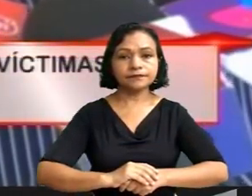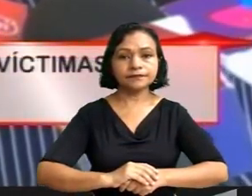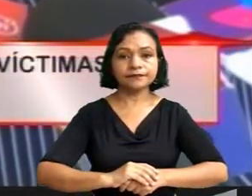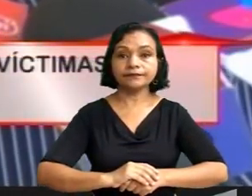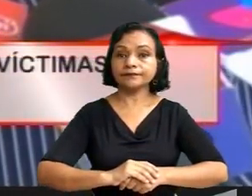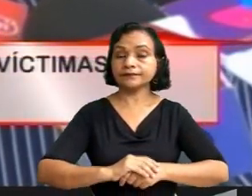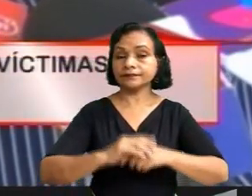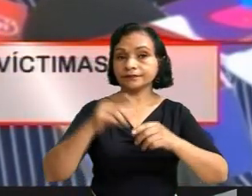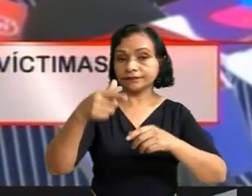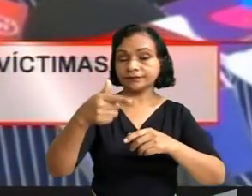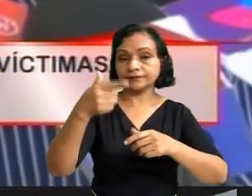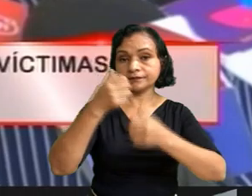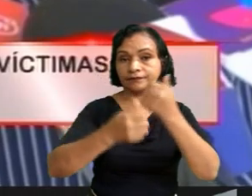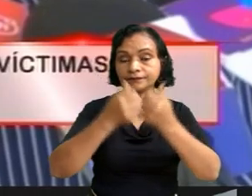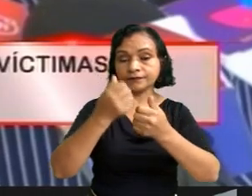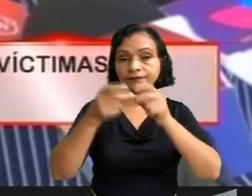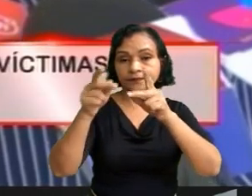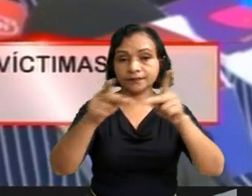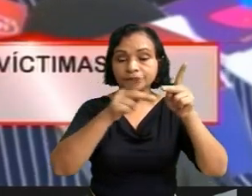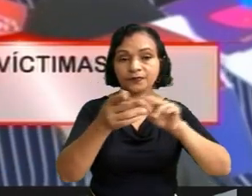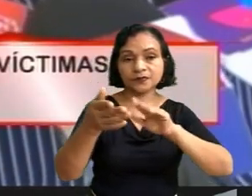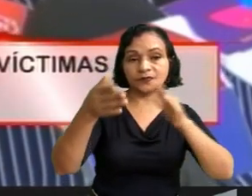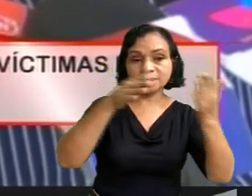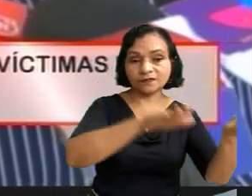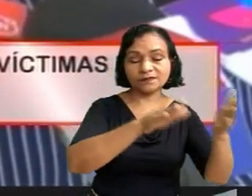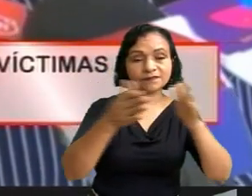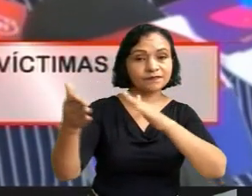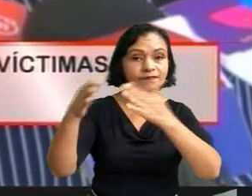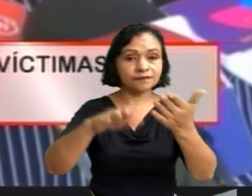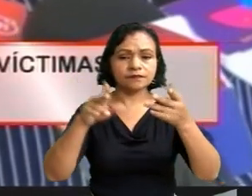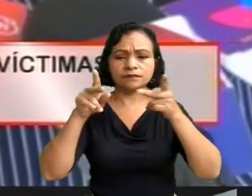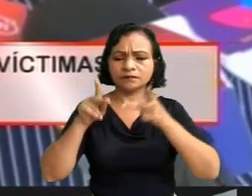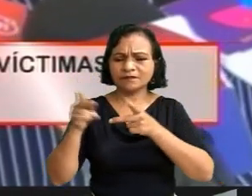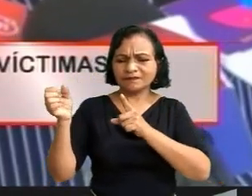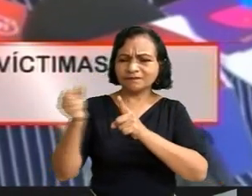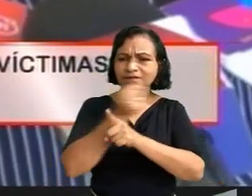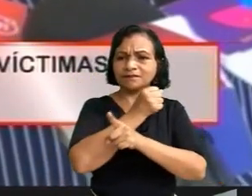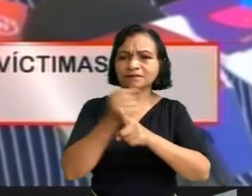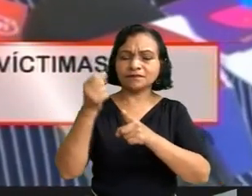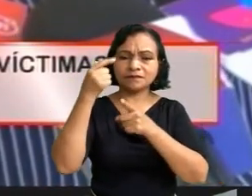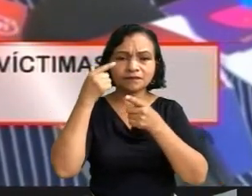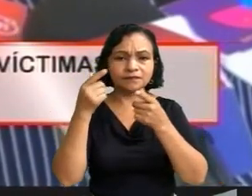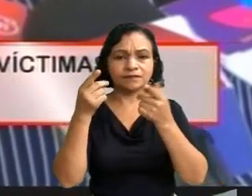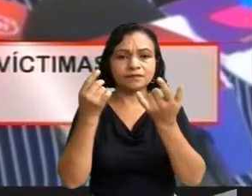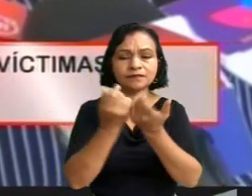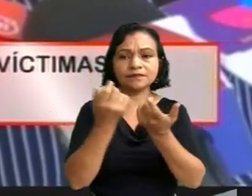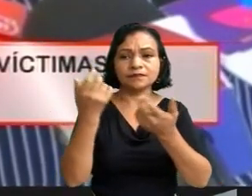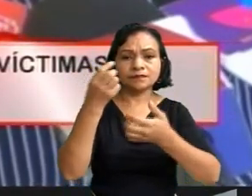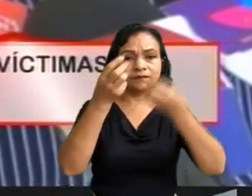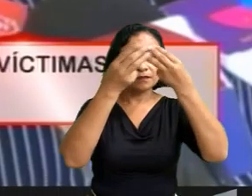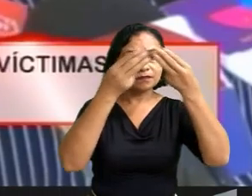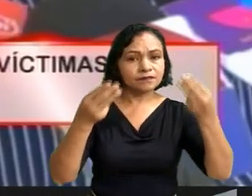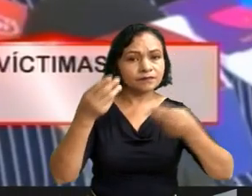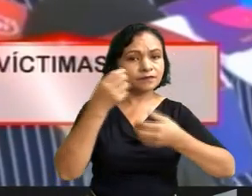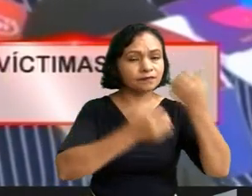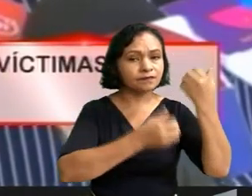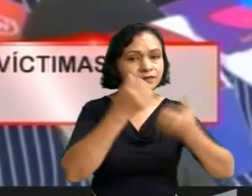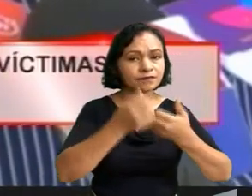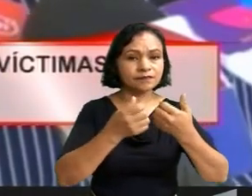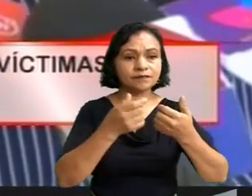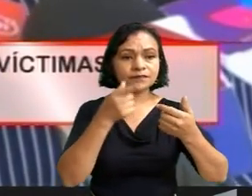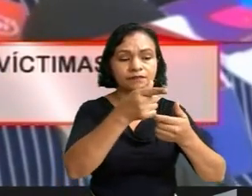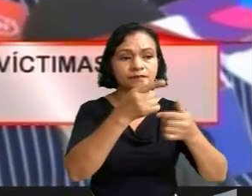el registro de víctimas de personas fallecidas personas lesionadas y afectaciones por daños materiales e instrucción de